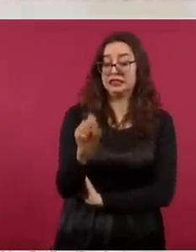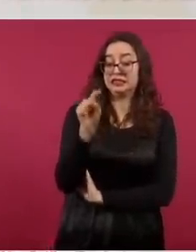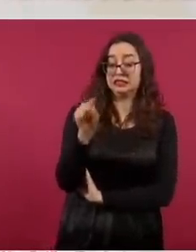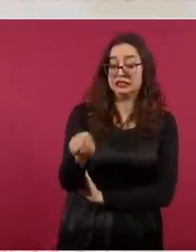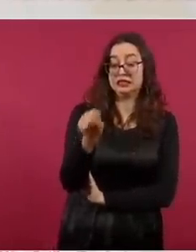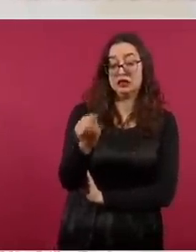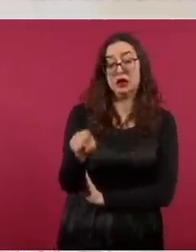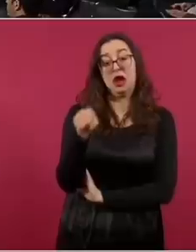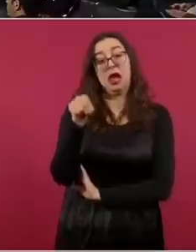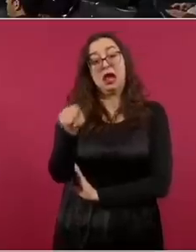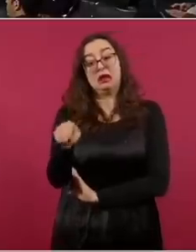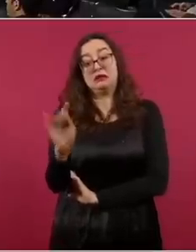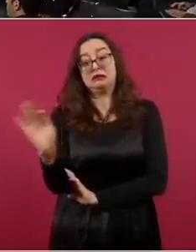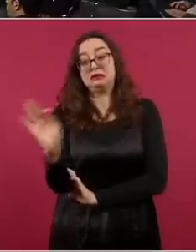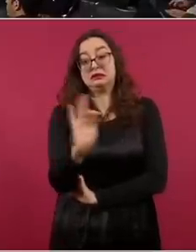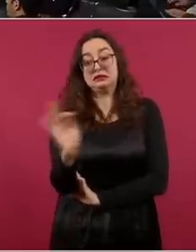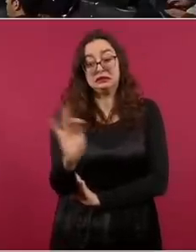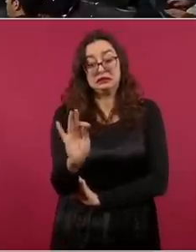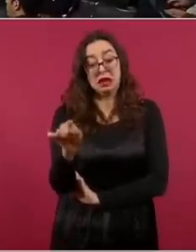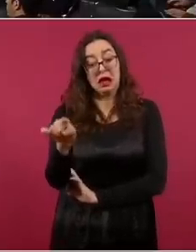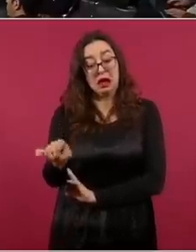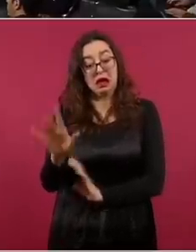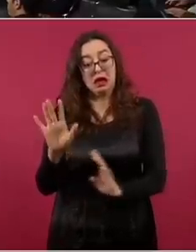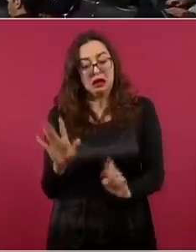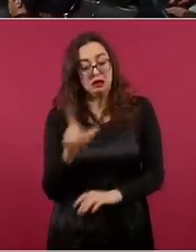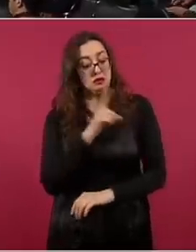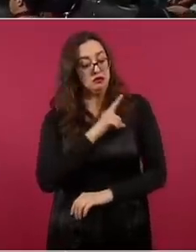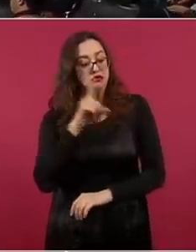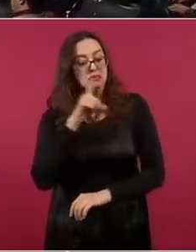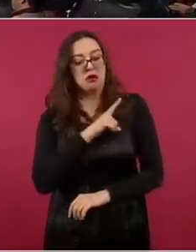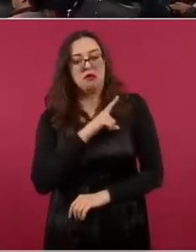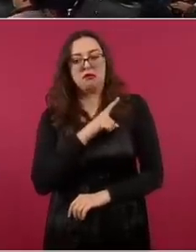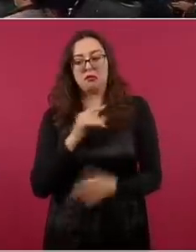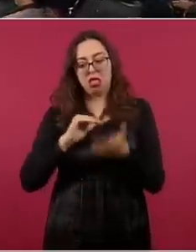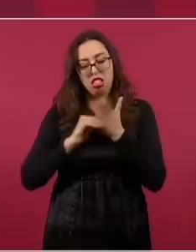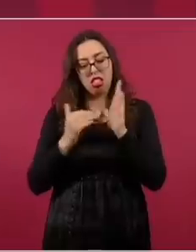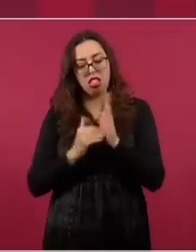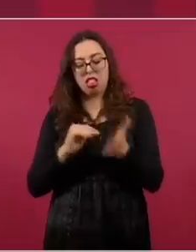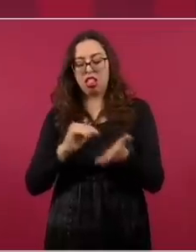auto atentado No porque él se lo haya este fabricado